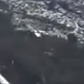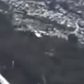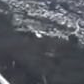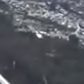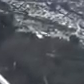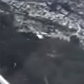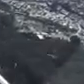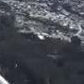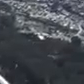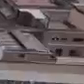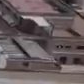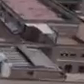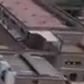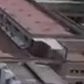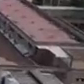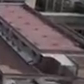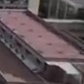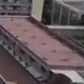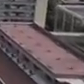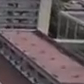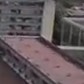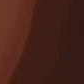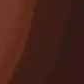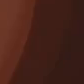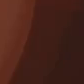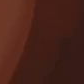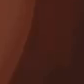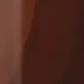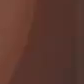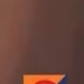RTVC Noticias del Mediodía.